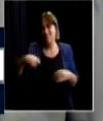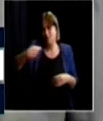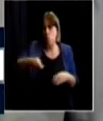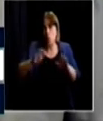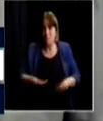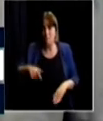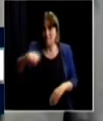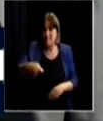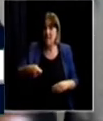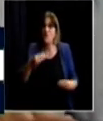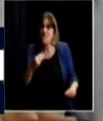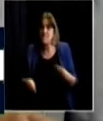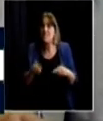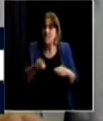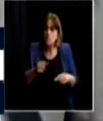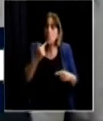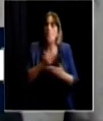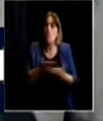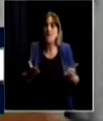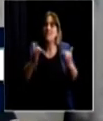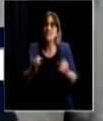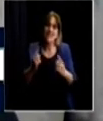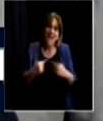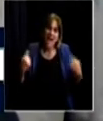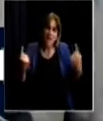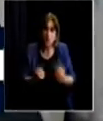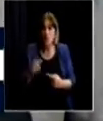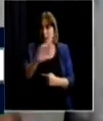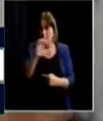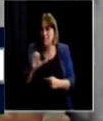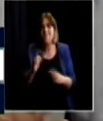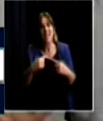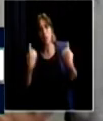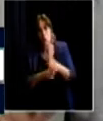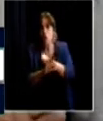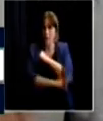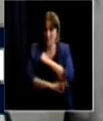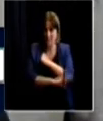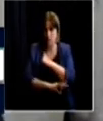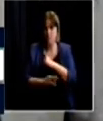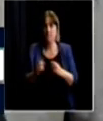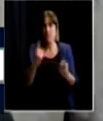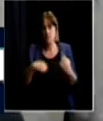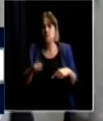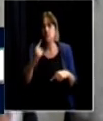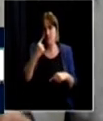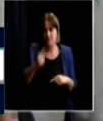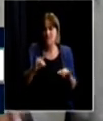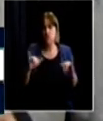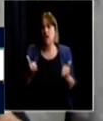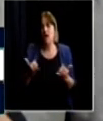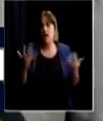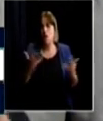flexible que es atraviesa a todos los tamaños de empresa y a todas las actividades ahora han visto que se